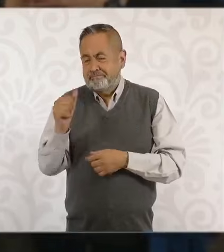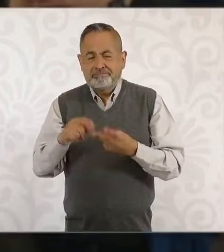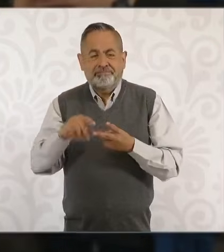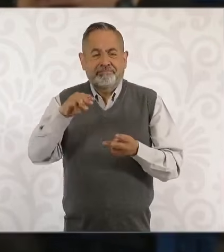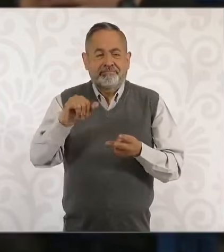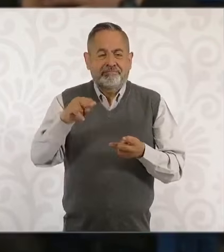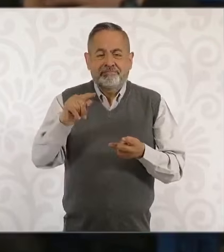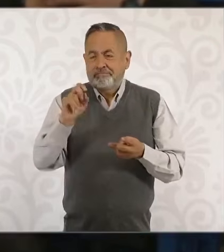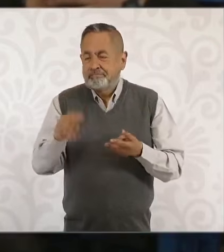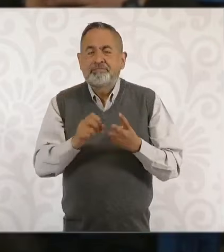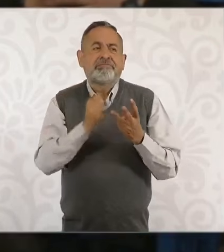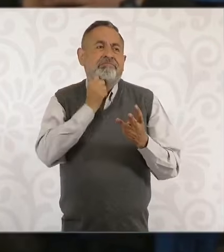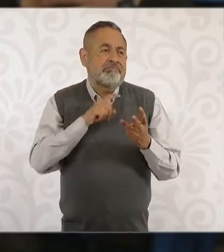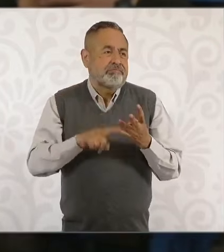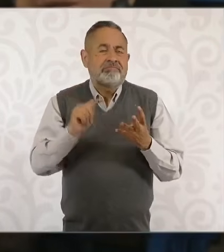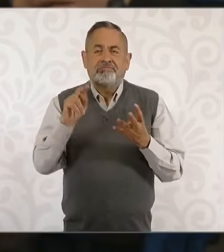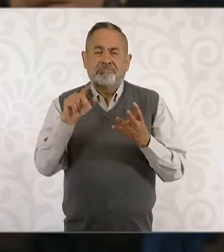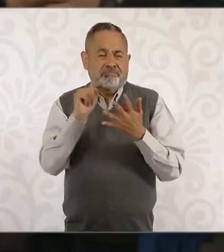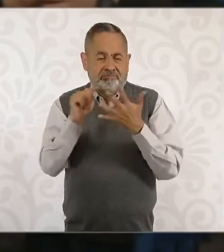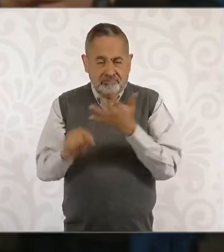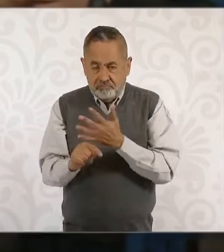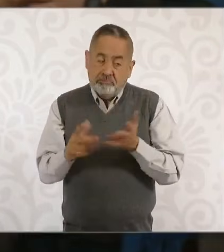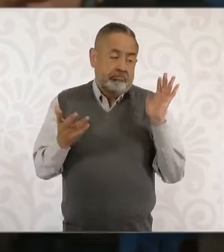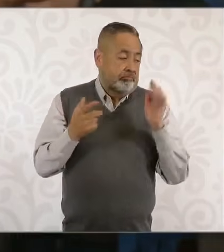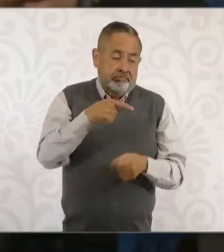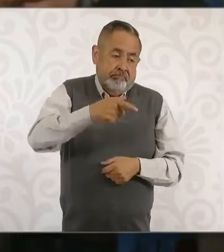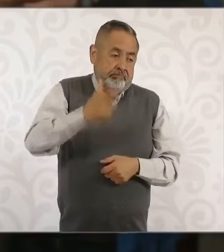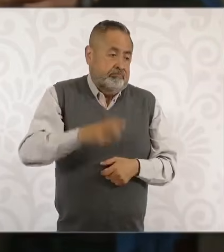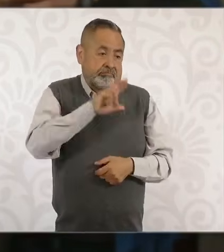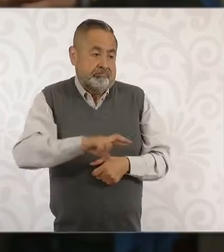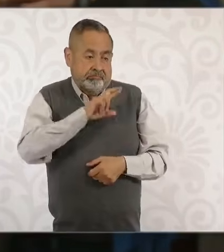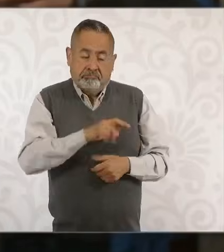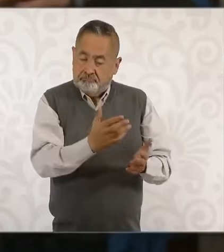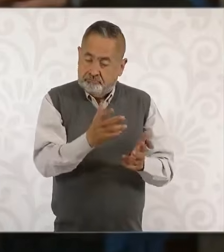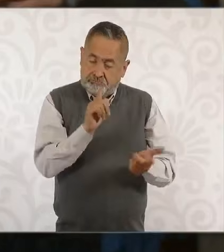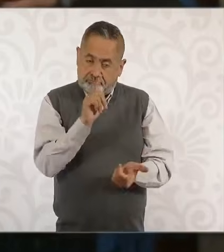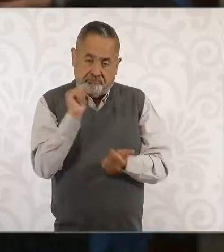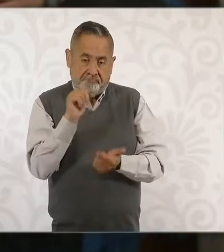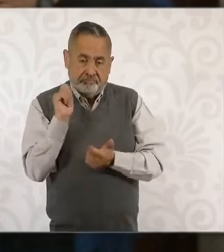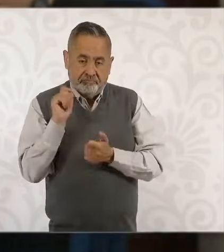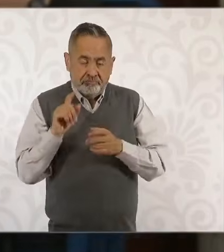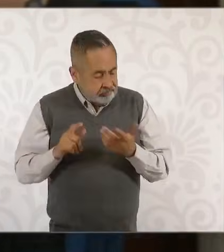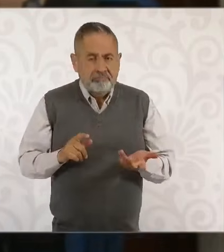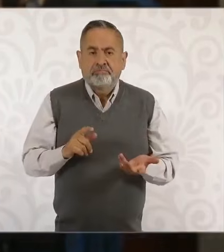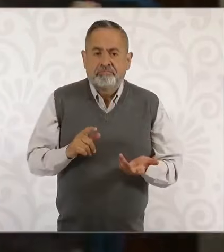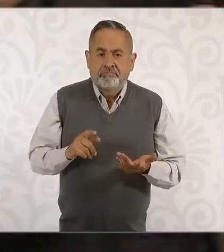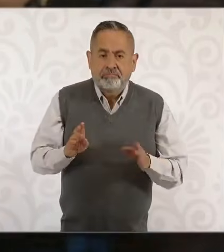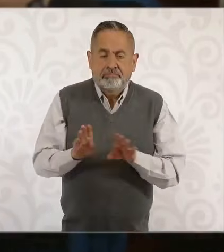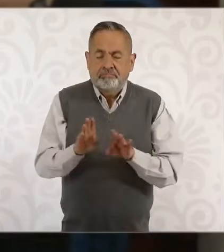Minatitlán, Salamanca, Salina Cruz y Tula. Esto, Presidenta, digamos que